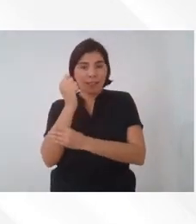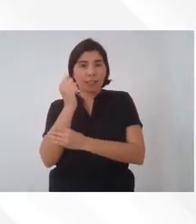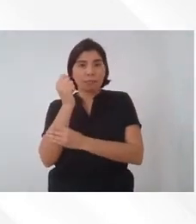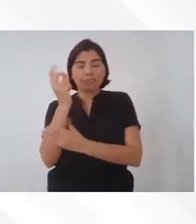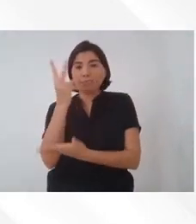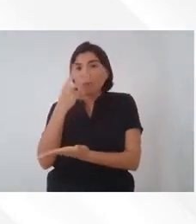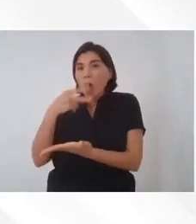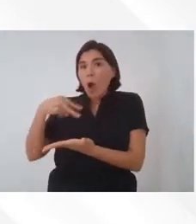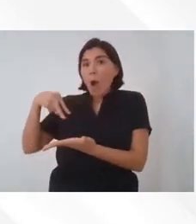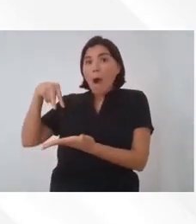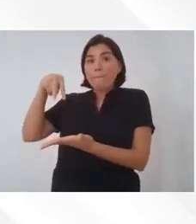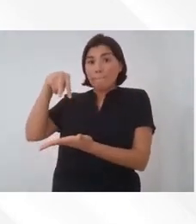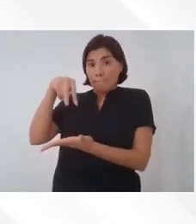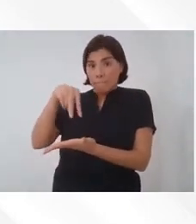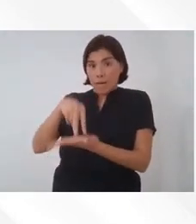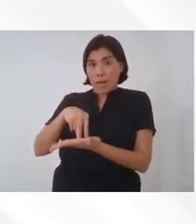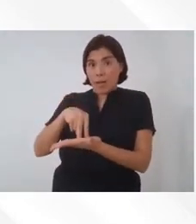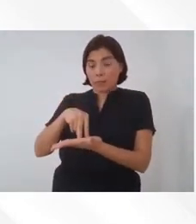Obsérvenlo.